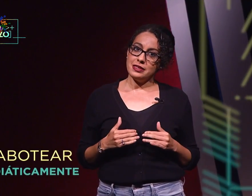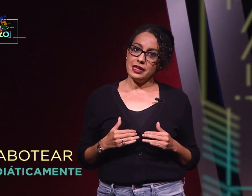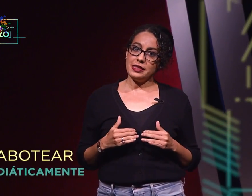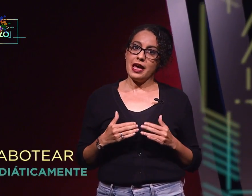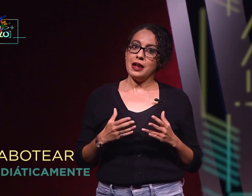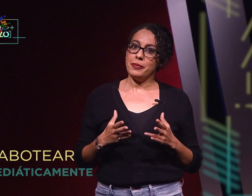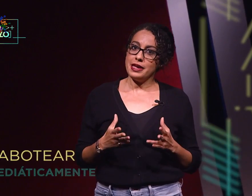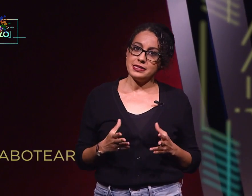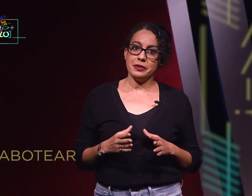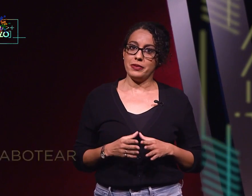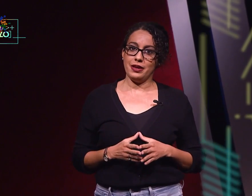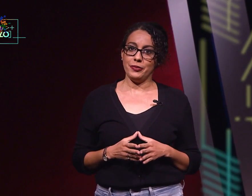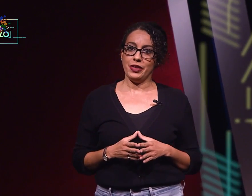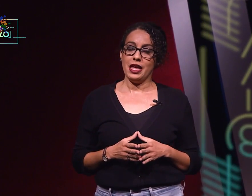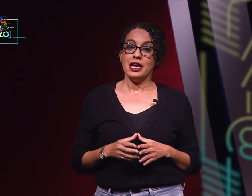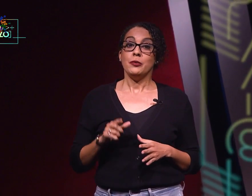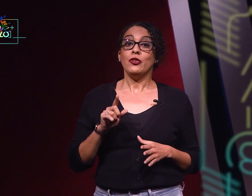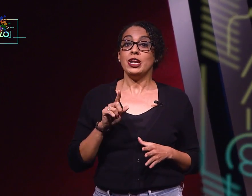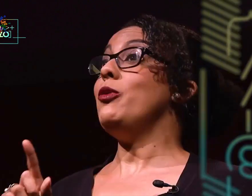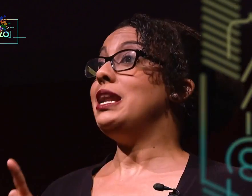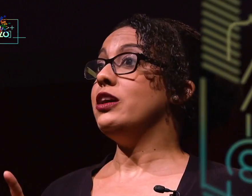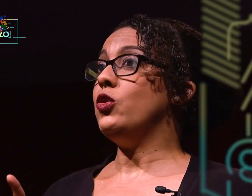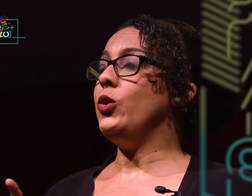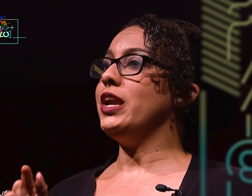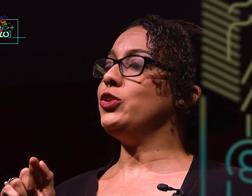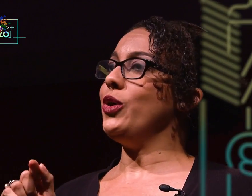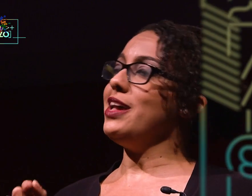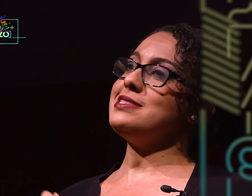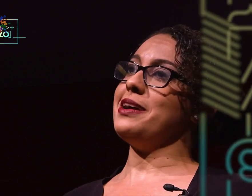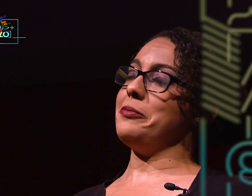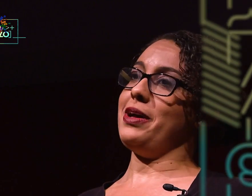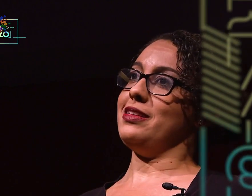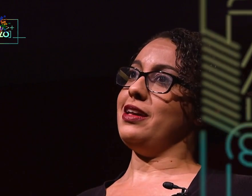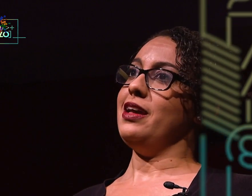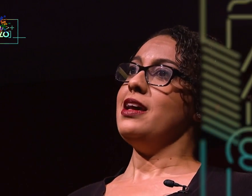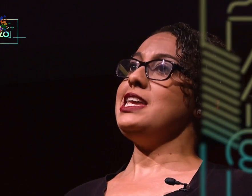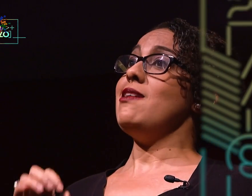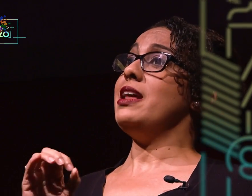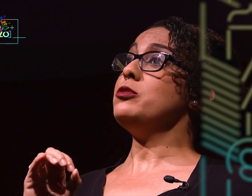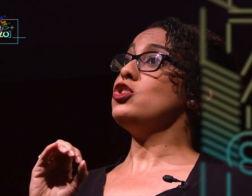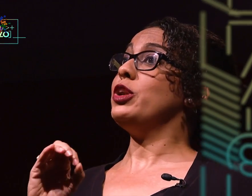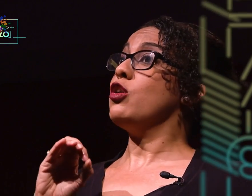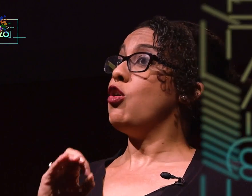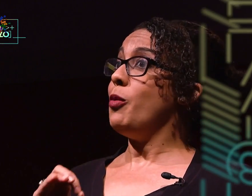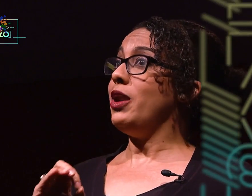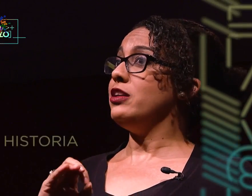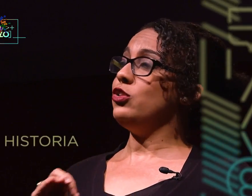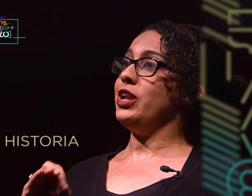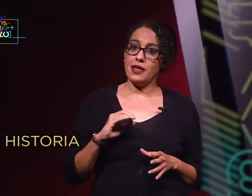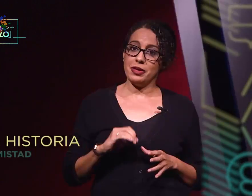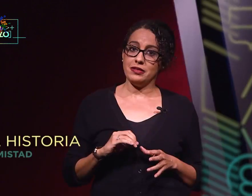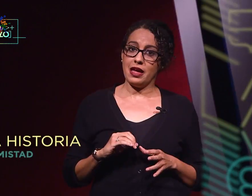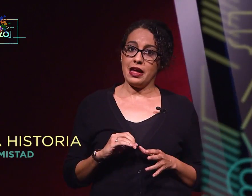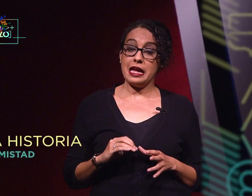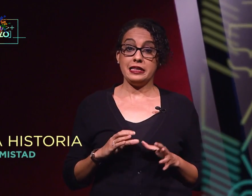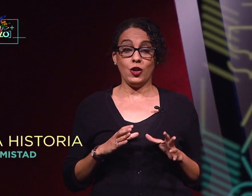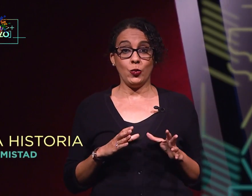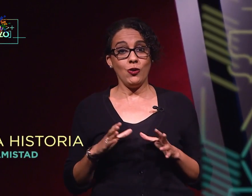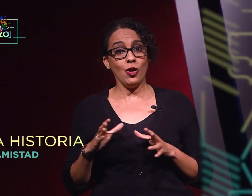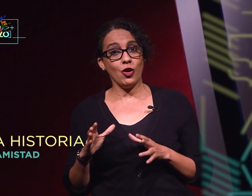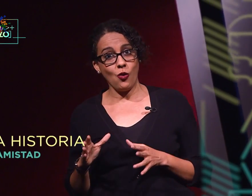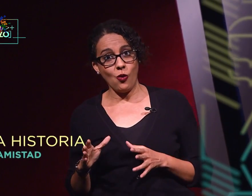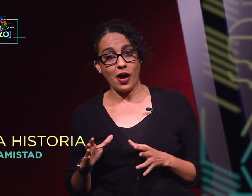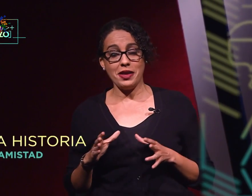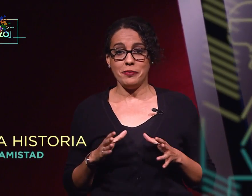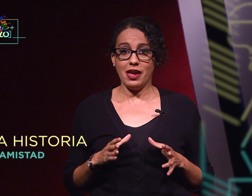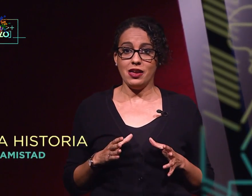de nuestro presidente al país hermano. Pondremos al descubierto esa campaña y hablaremos sobre cómo la historia de amistad entre